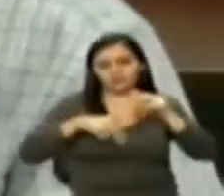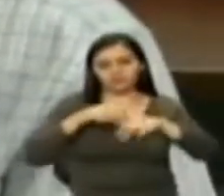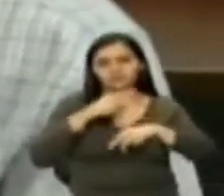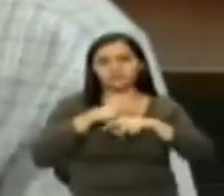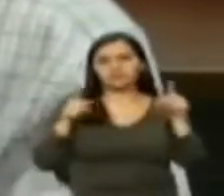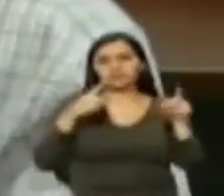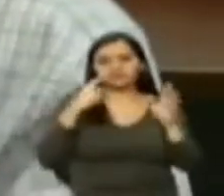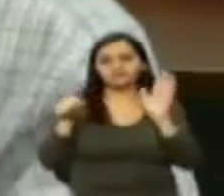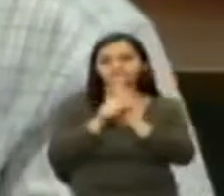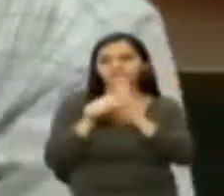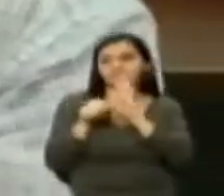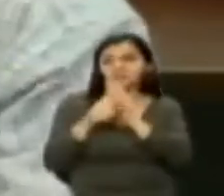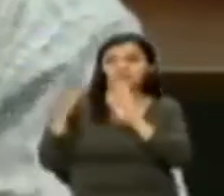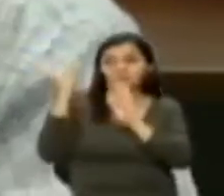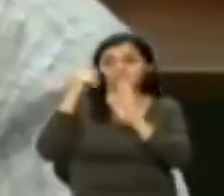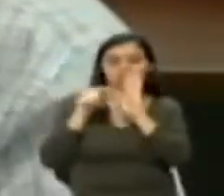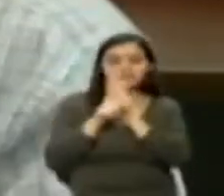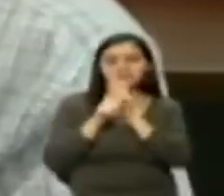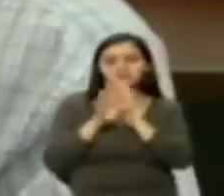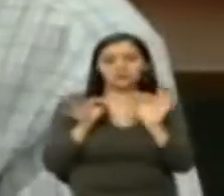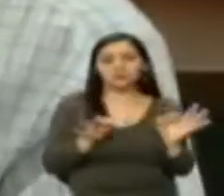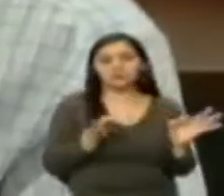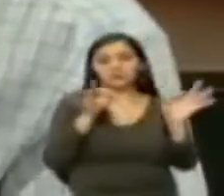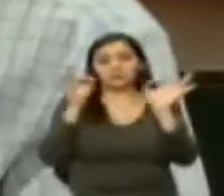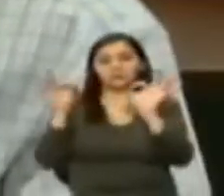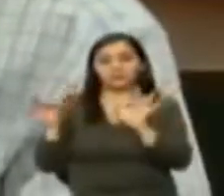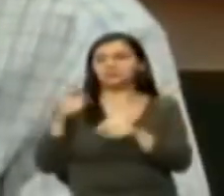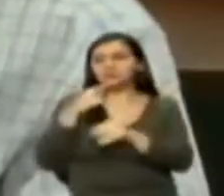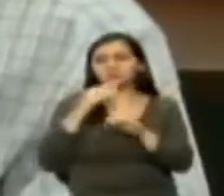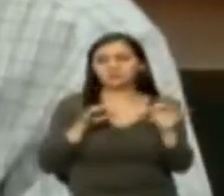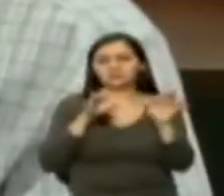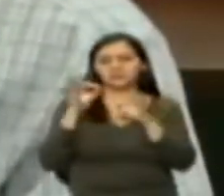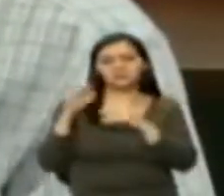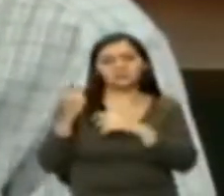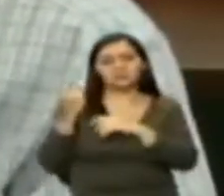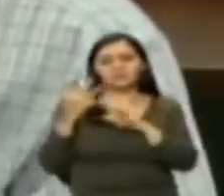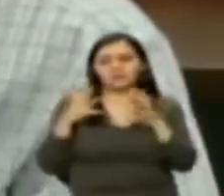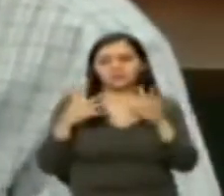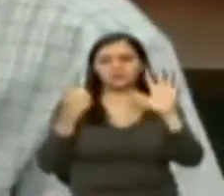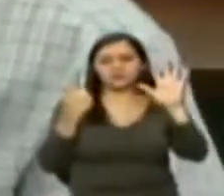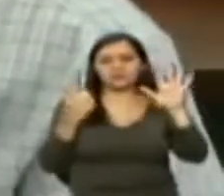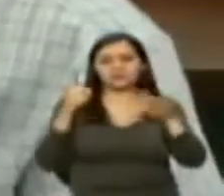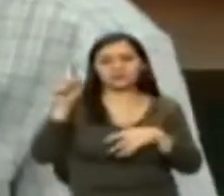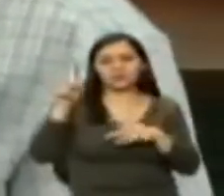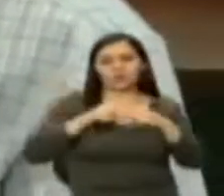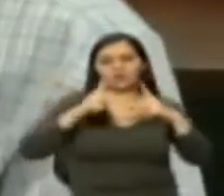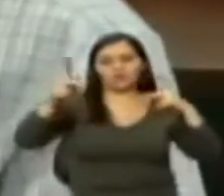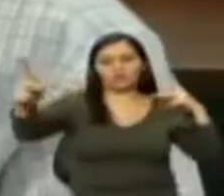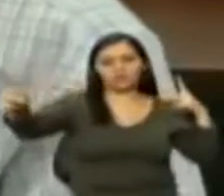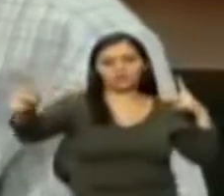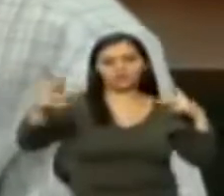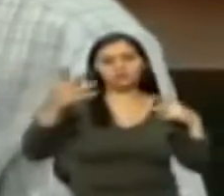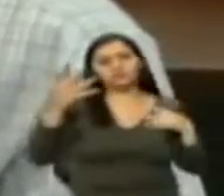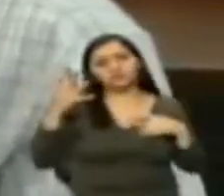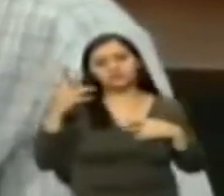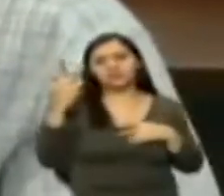va a estar concluida. El plazo es un poco mayor a lo que usted indicaba. Son cerca de 61 kilómetros y cerca de